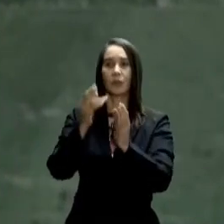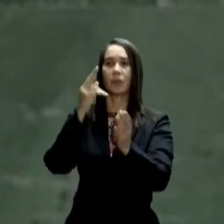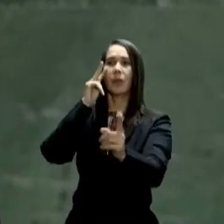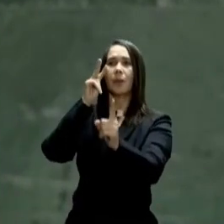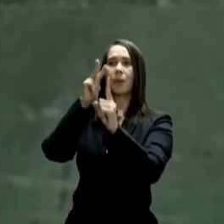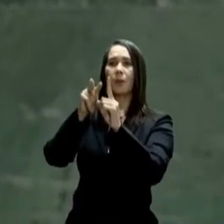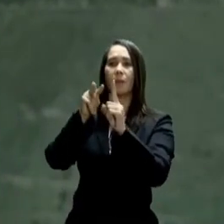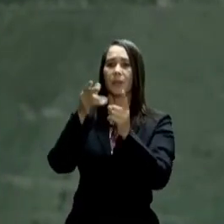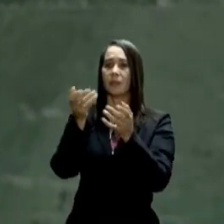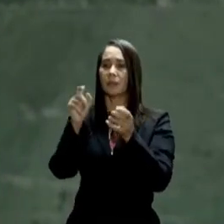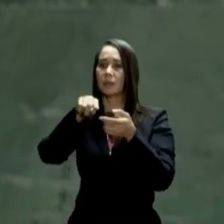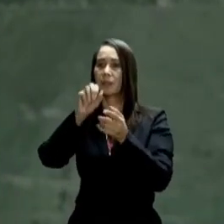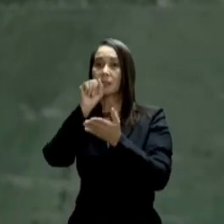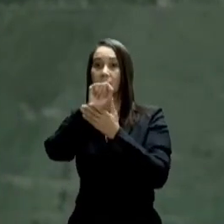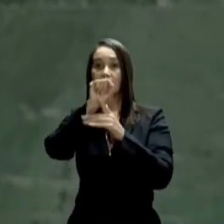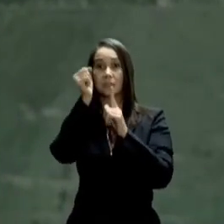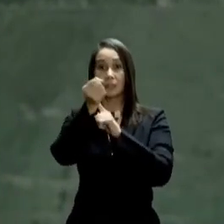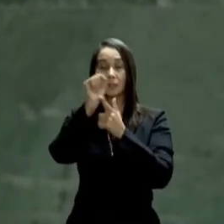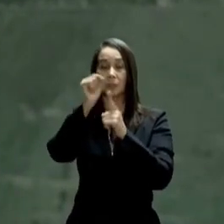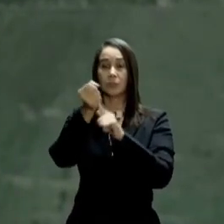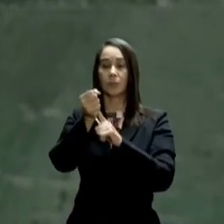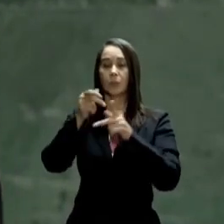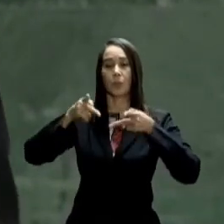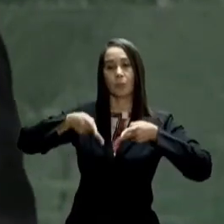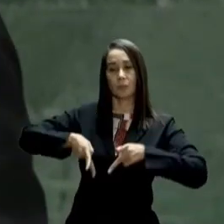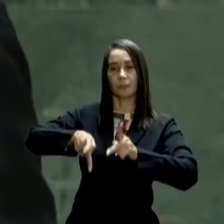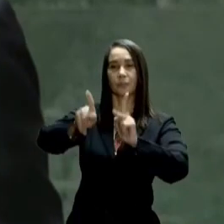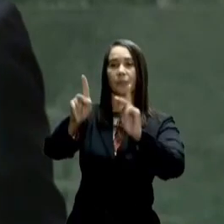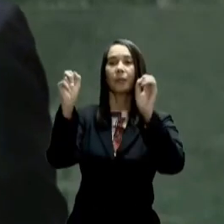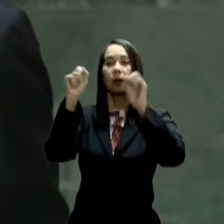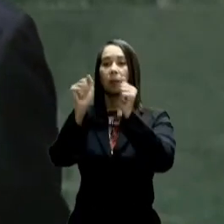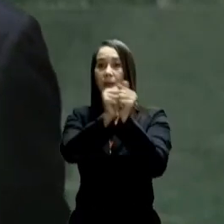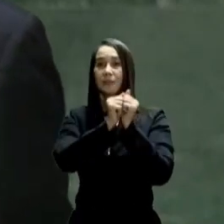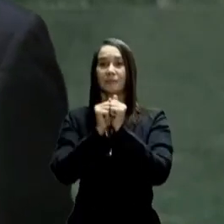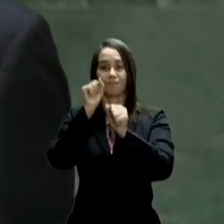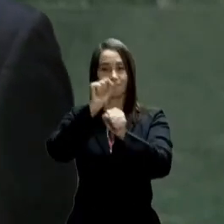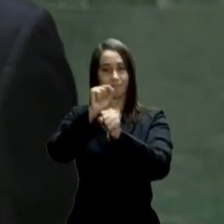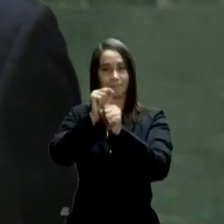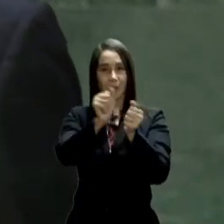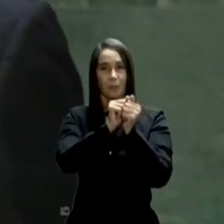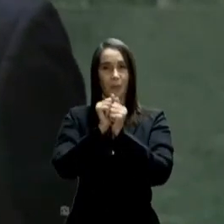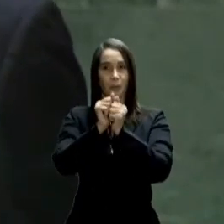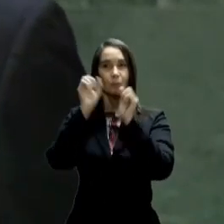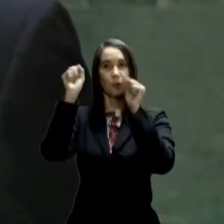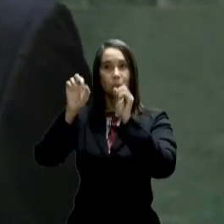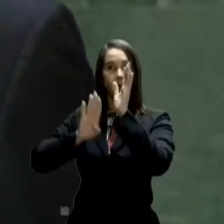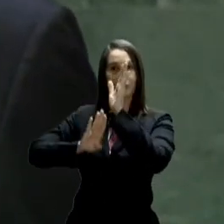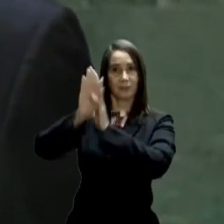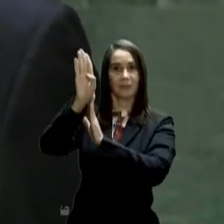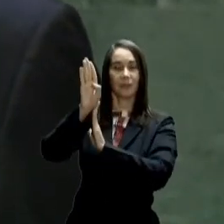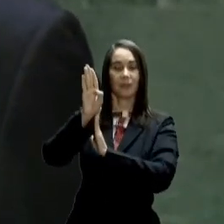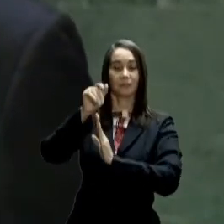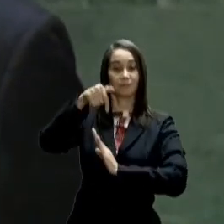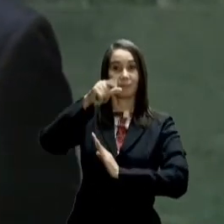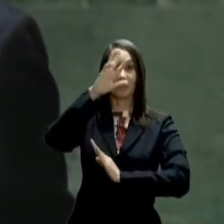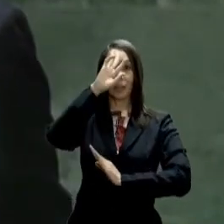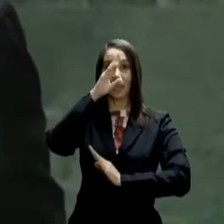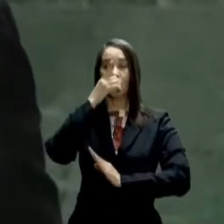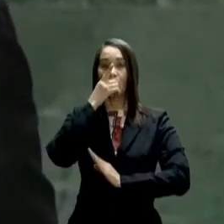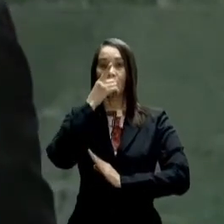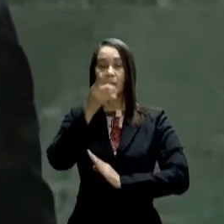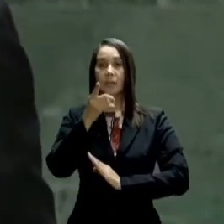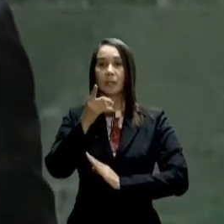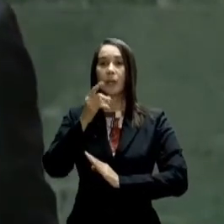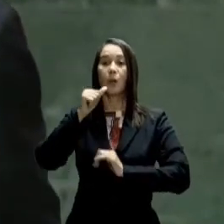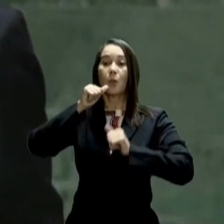como oportunidades que nos conminan a trabajar juntos para superarlas. República Dominicana tiene el